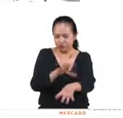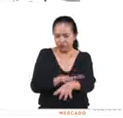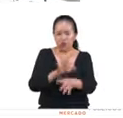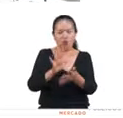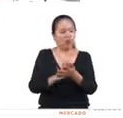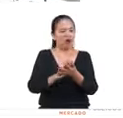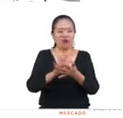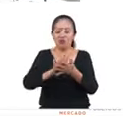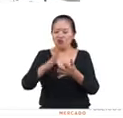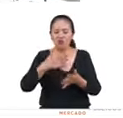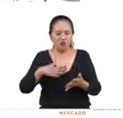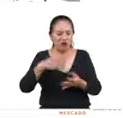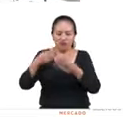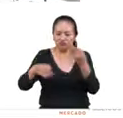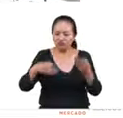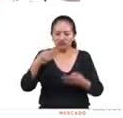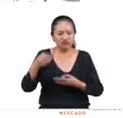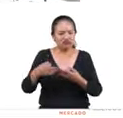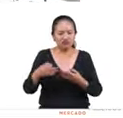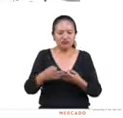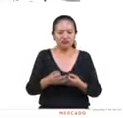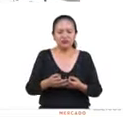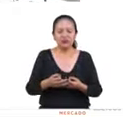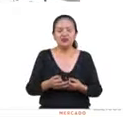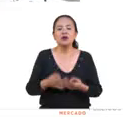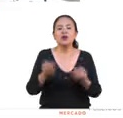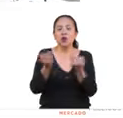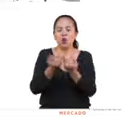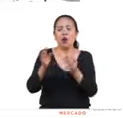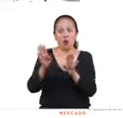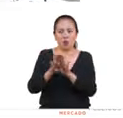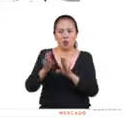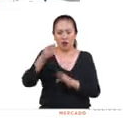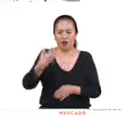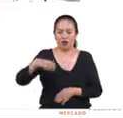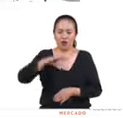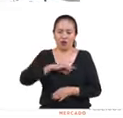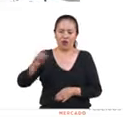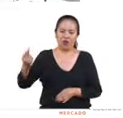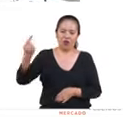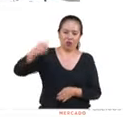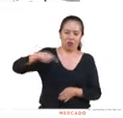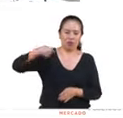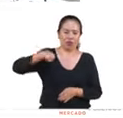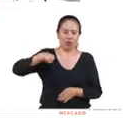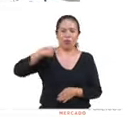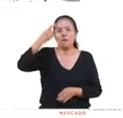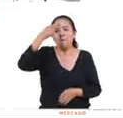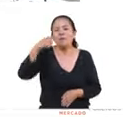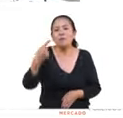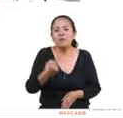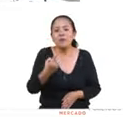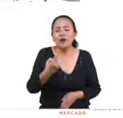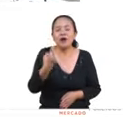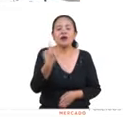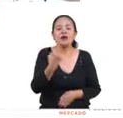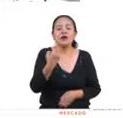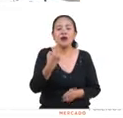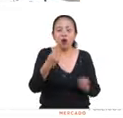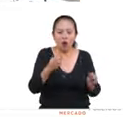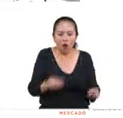hidrosanitaria y sanitaria, y por instrucción de la jefa de gobierno, para conocer el estado que